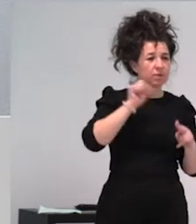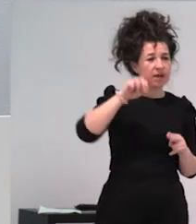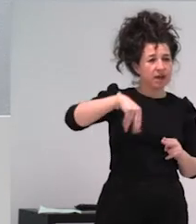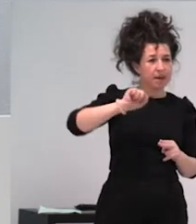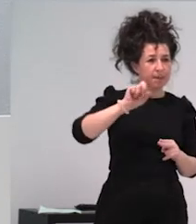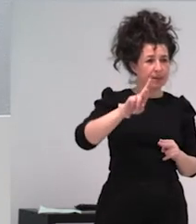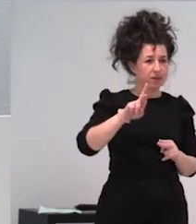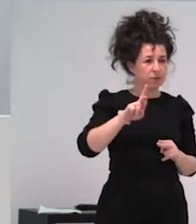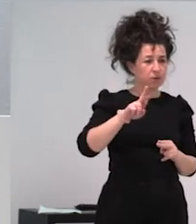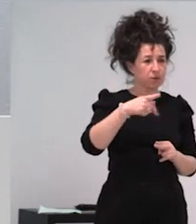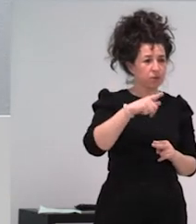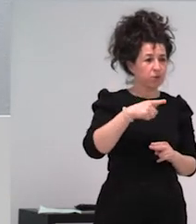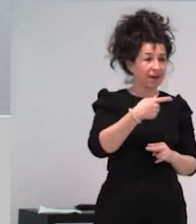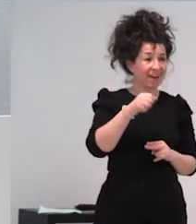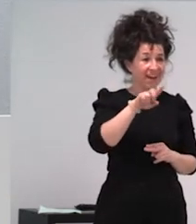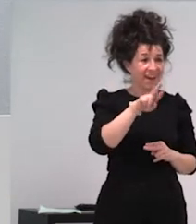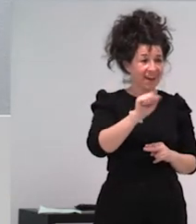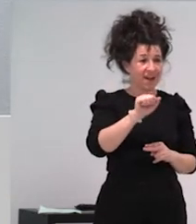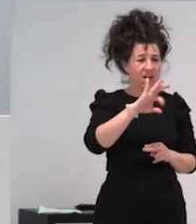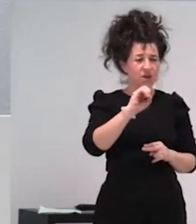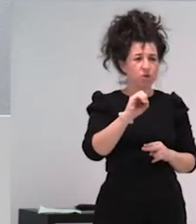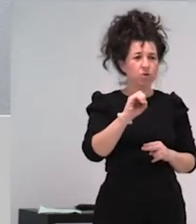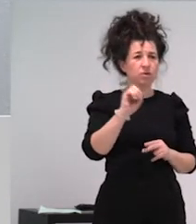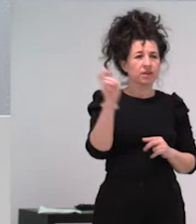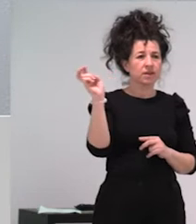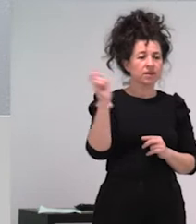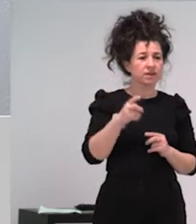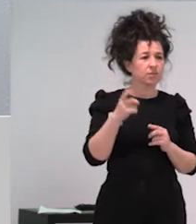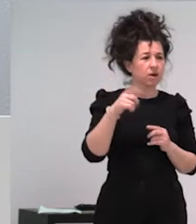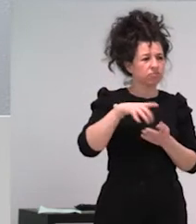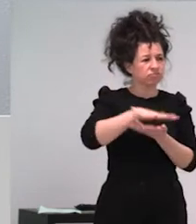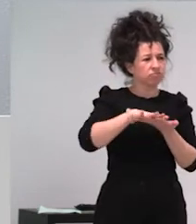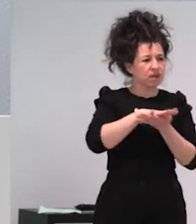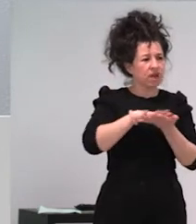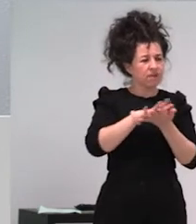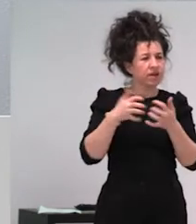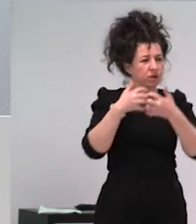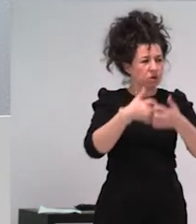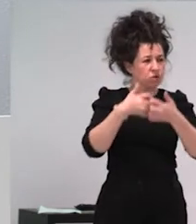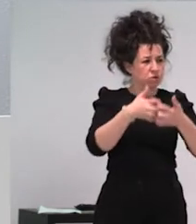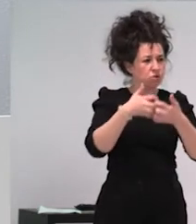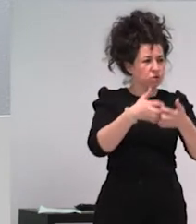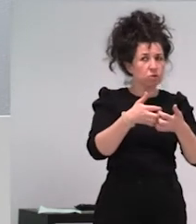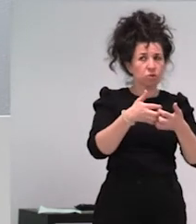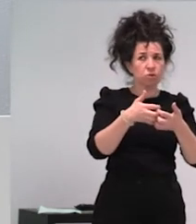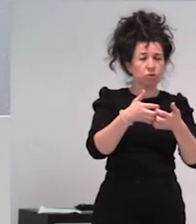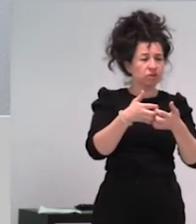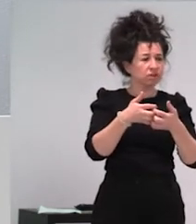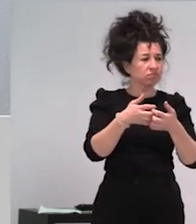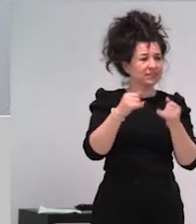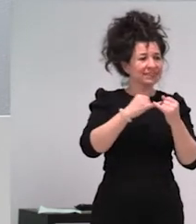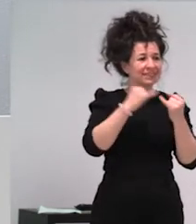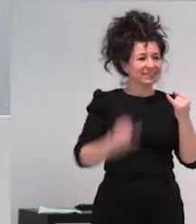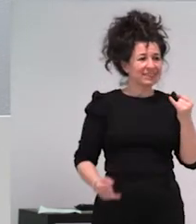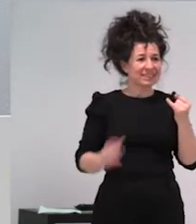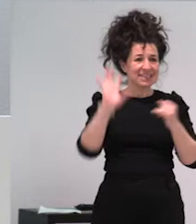Gasteiz. Y eso, pero estamos aquí para hablar de la lucha juvenil en cuanto a la crisis climática y bueno, vamos a relacionar esto